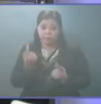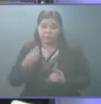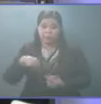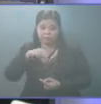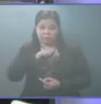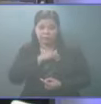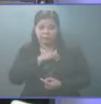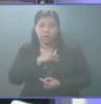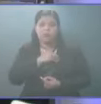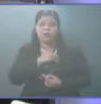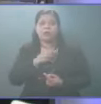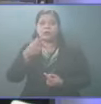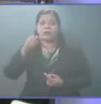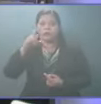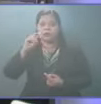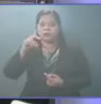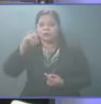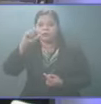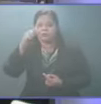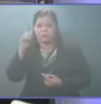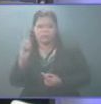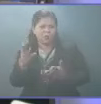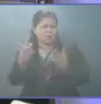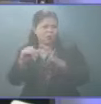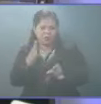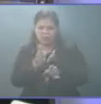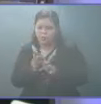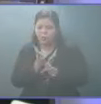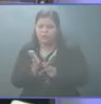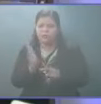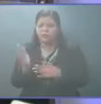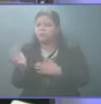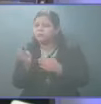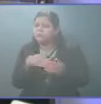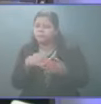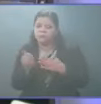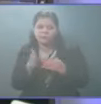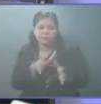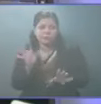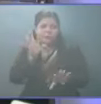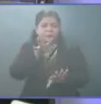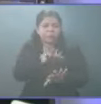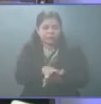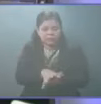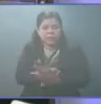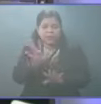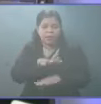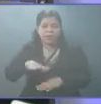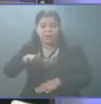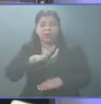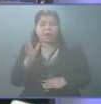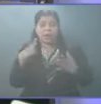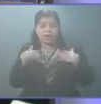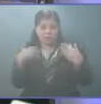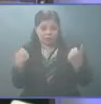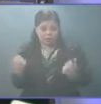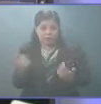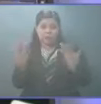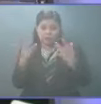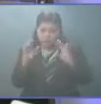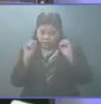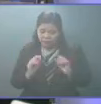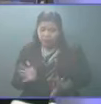cualquier profesional, indistintamente afín o no a la rama de salud, pero que quiere